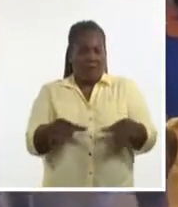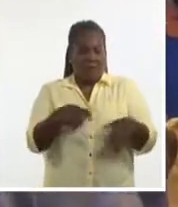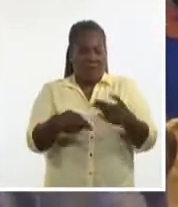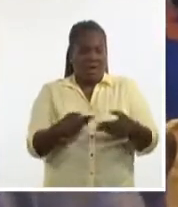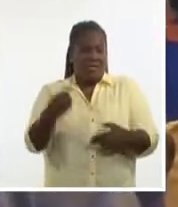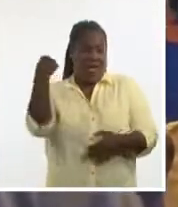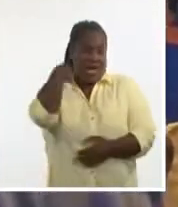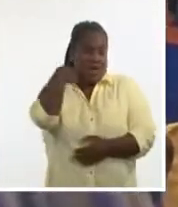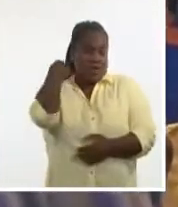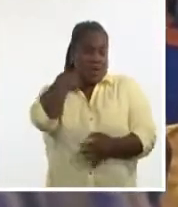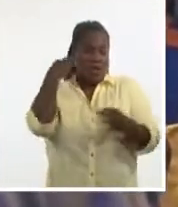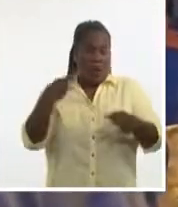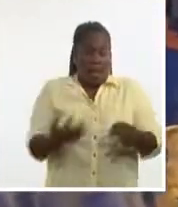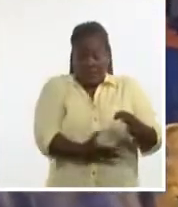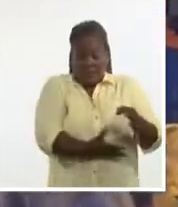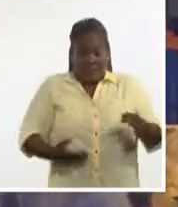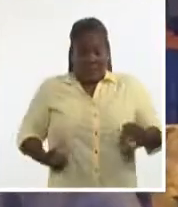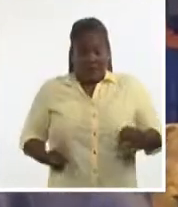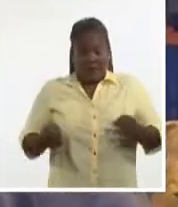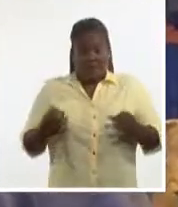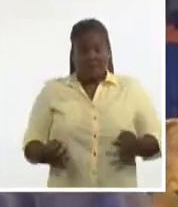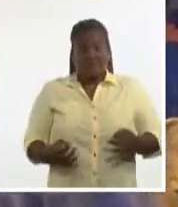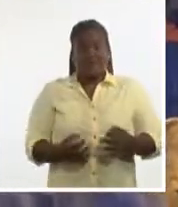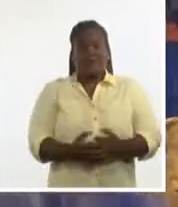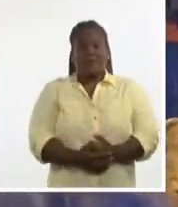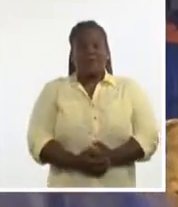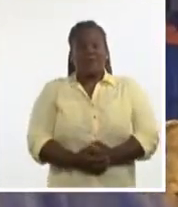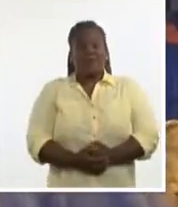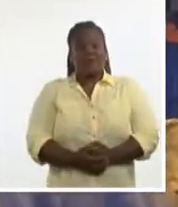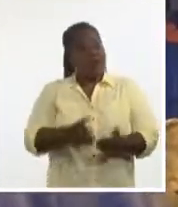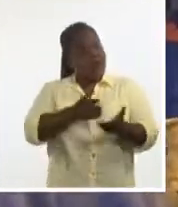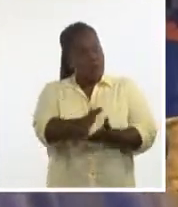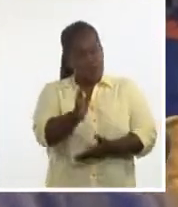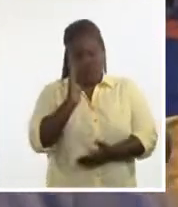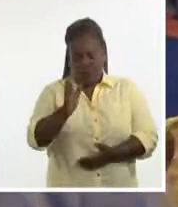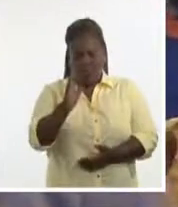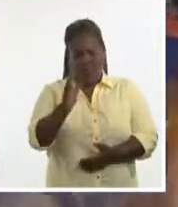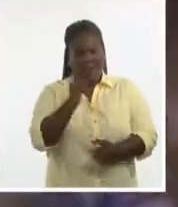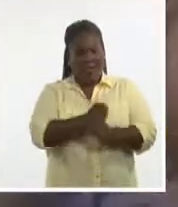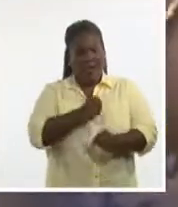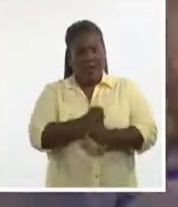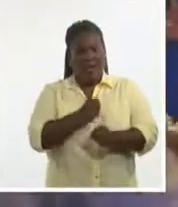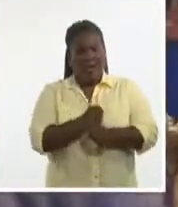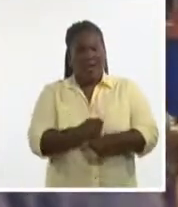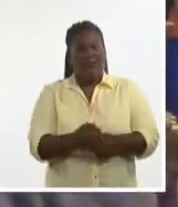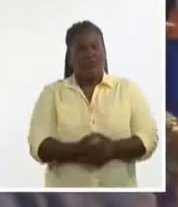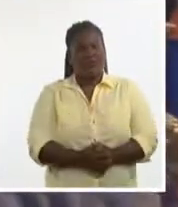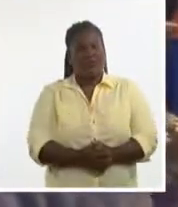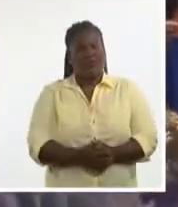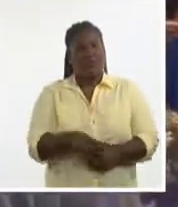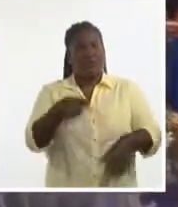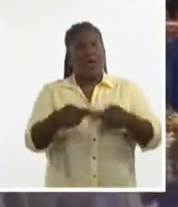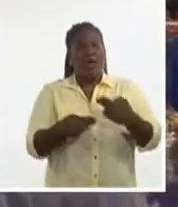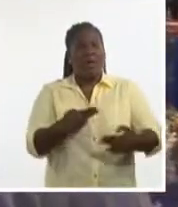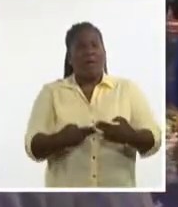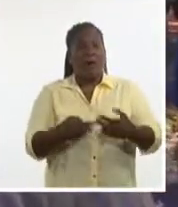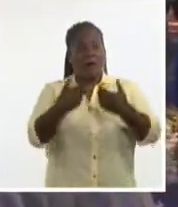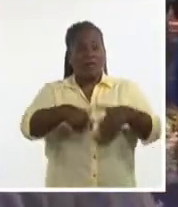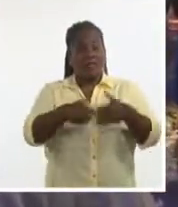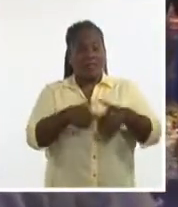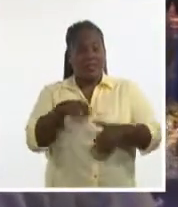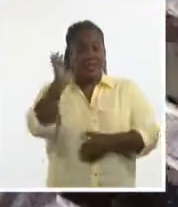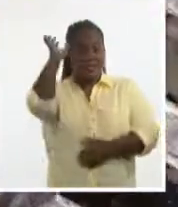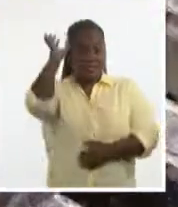años, sacrificándonos y seguir para adelante, y vamos a hacer la zafra, si Dios quiere, el día 15